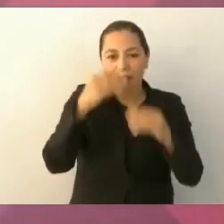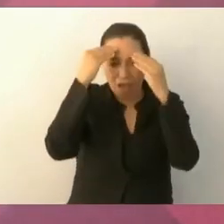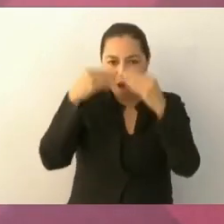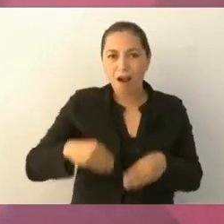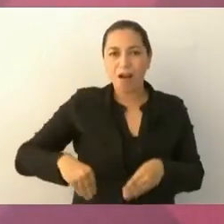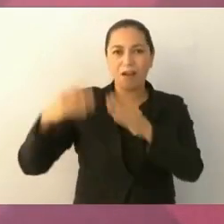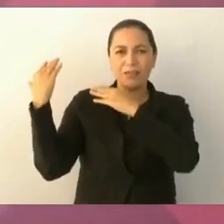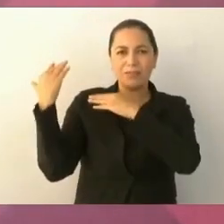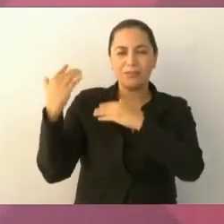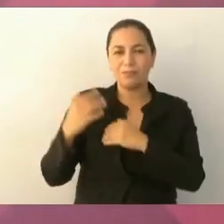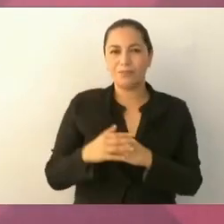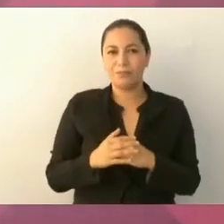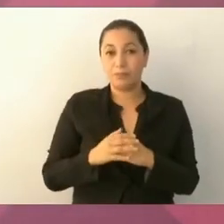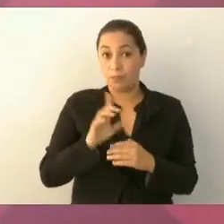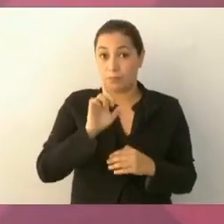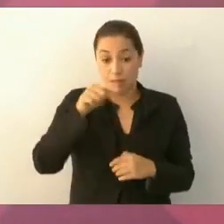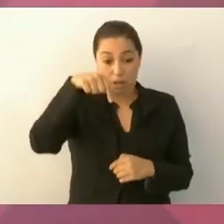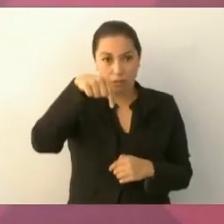Y acá no sucede así.